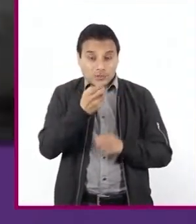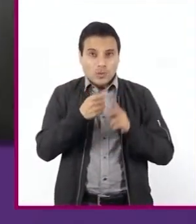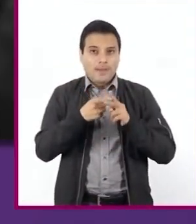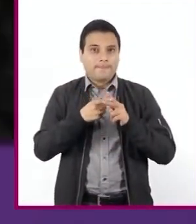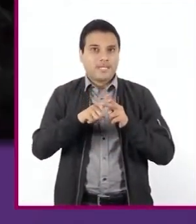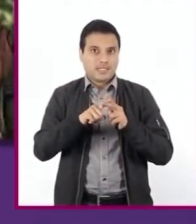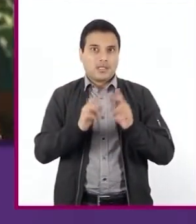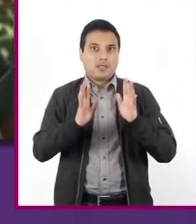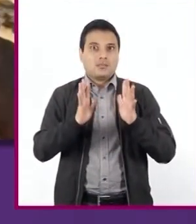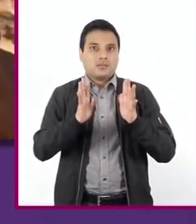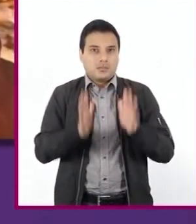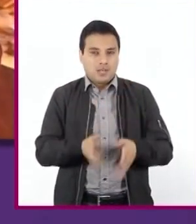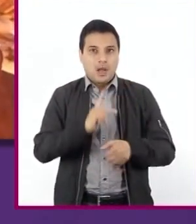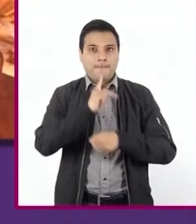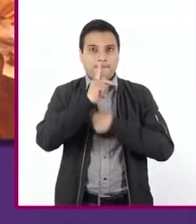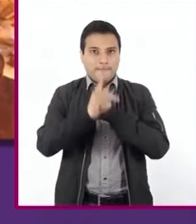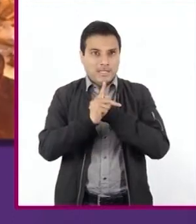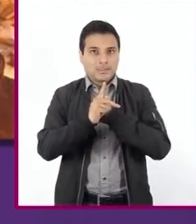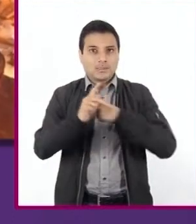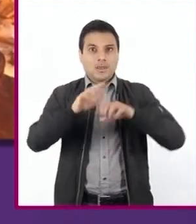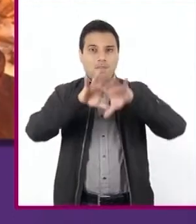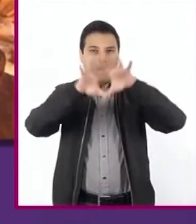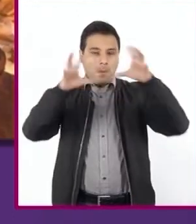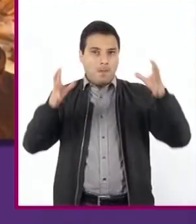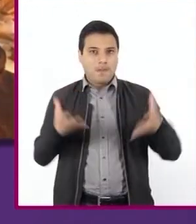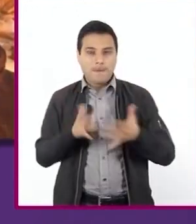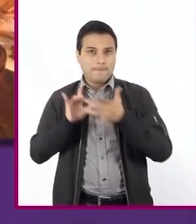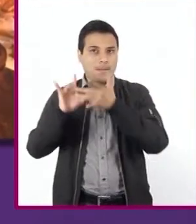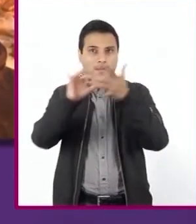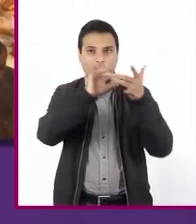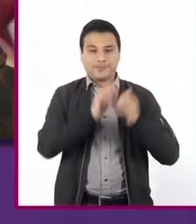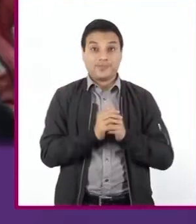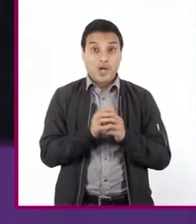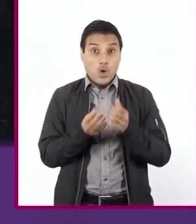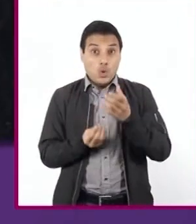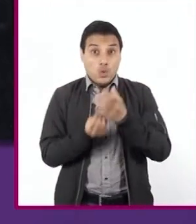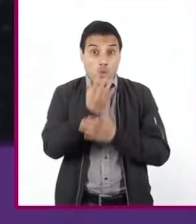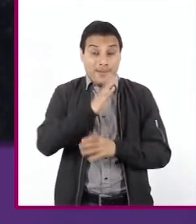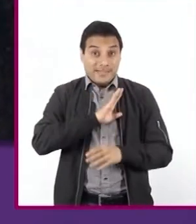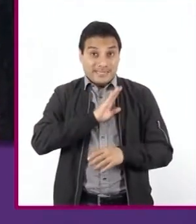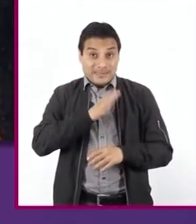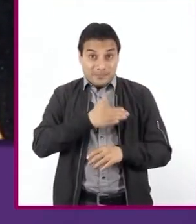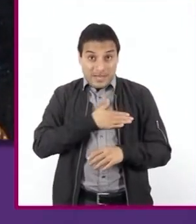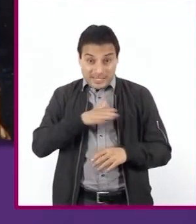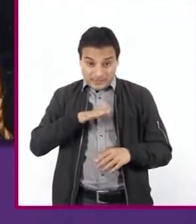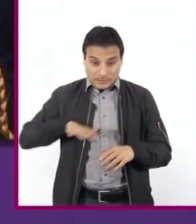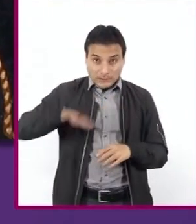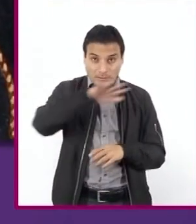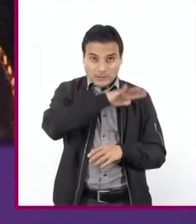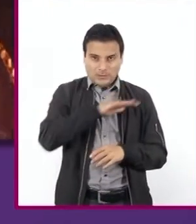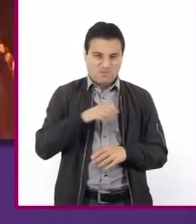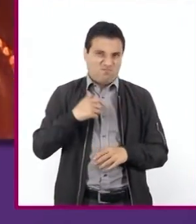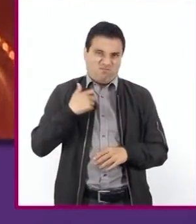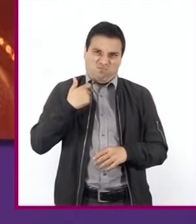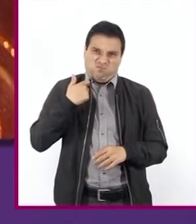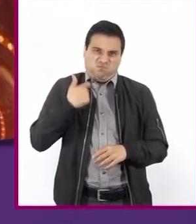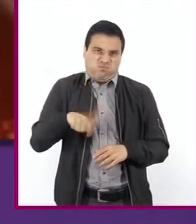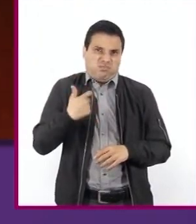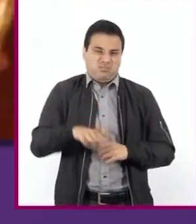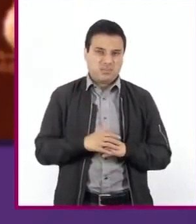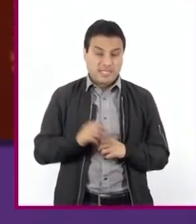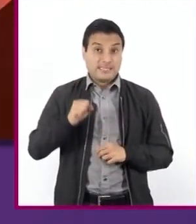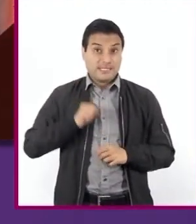la globalización. Nueva España además pues se va convirtiendo en una colonia muy rica dentro del Imperio Español. Para el